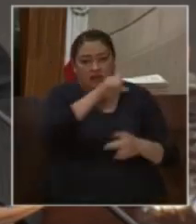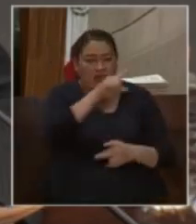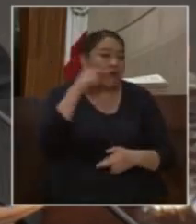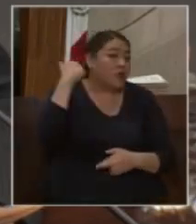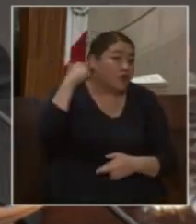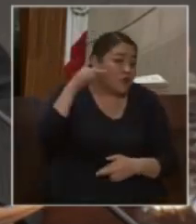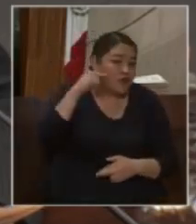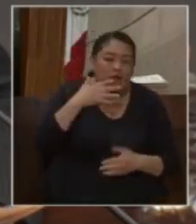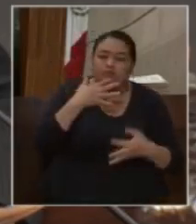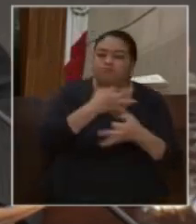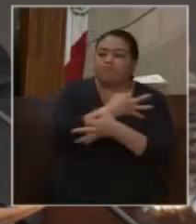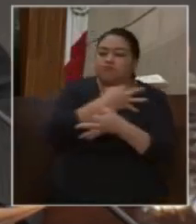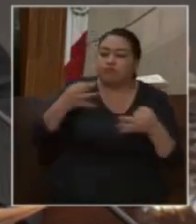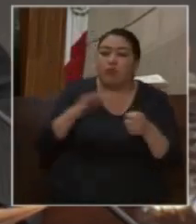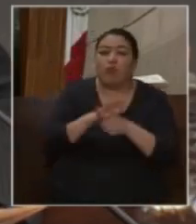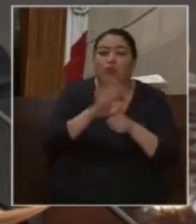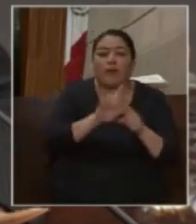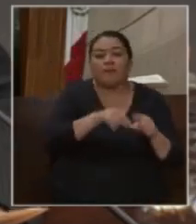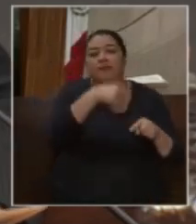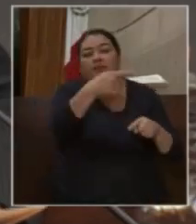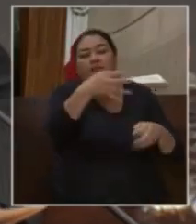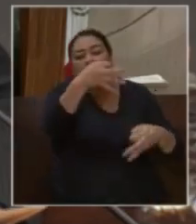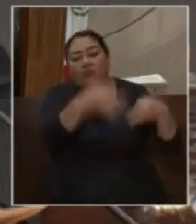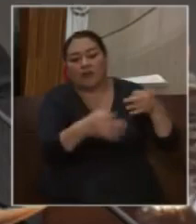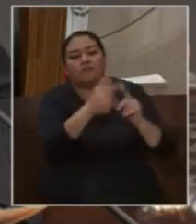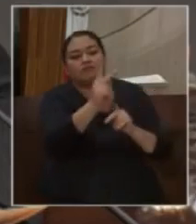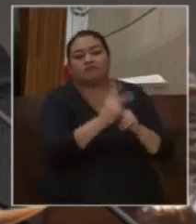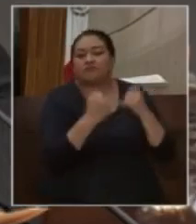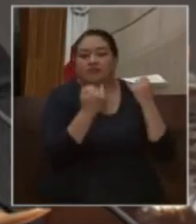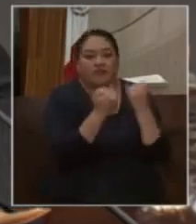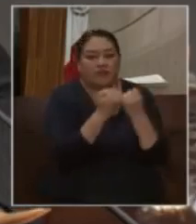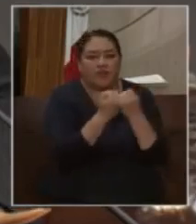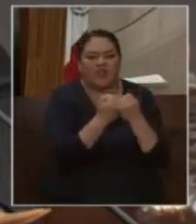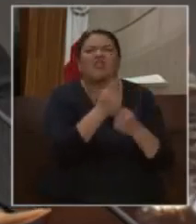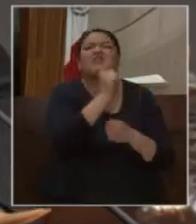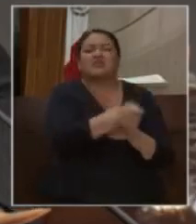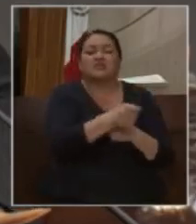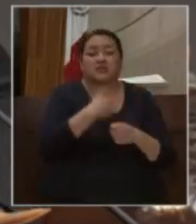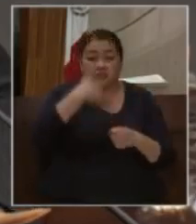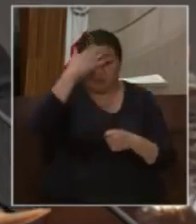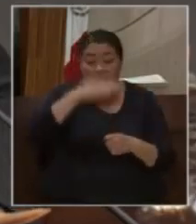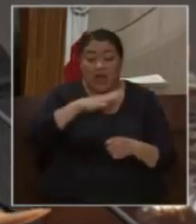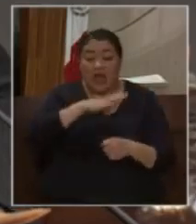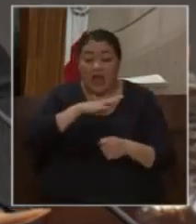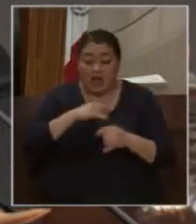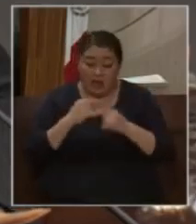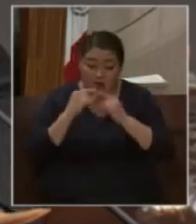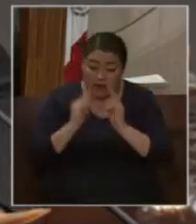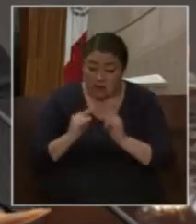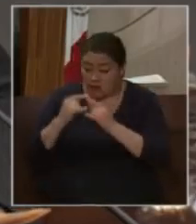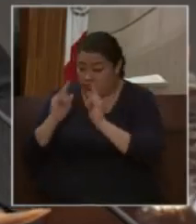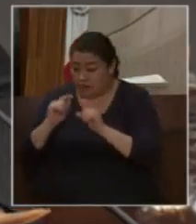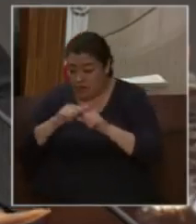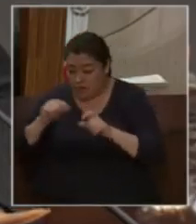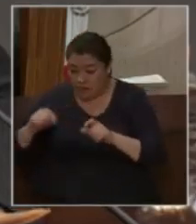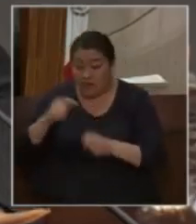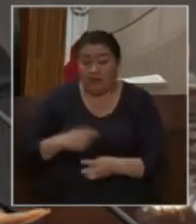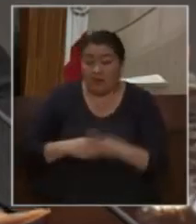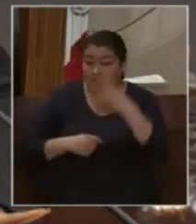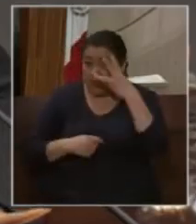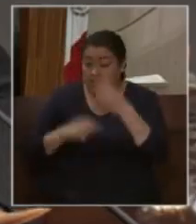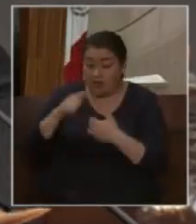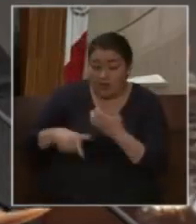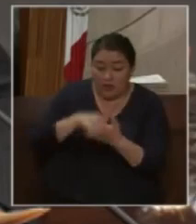que confirmó la resolución del Tribunal Electoral de esa entidad, mediante la cual determinó anular 3 casillas de la elección del Ayuntamiento de